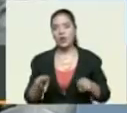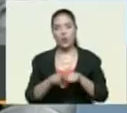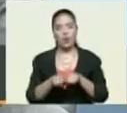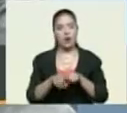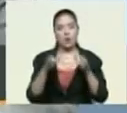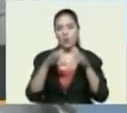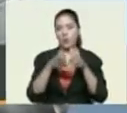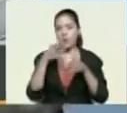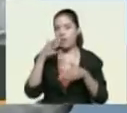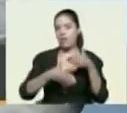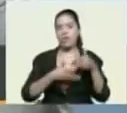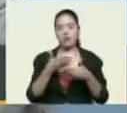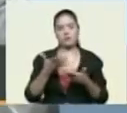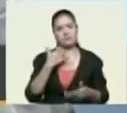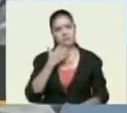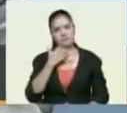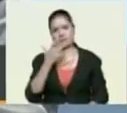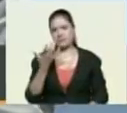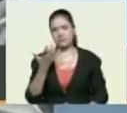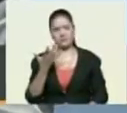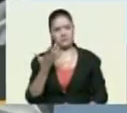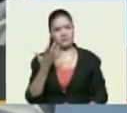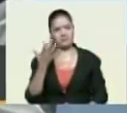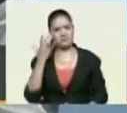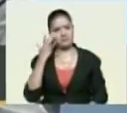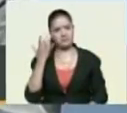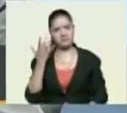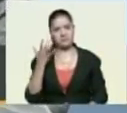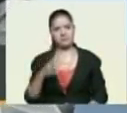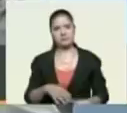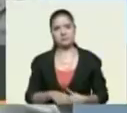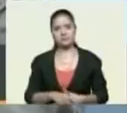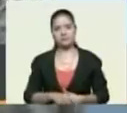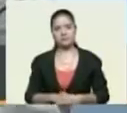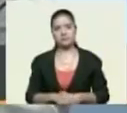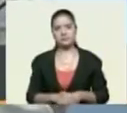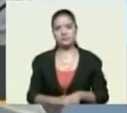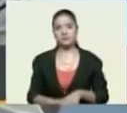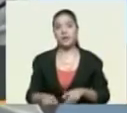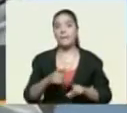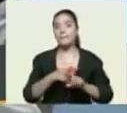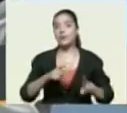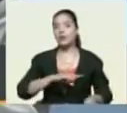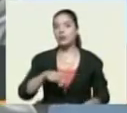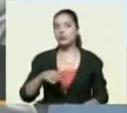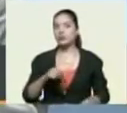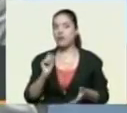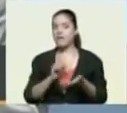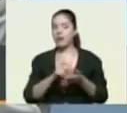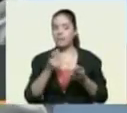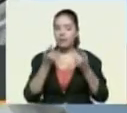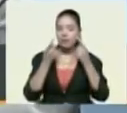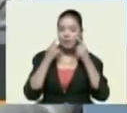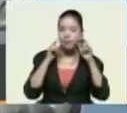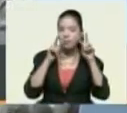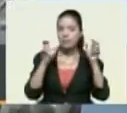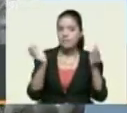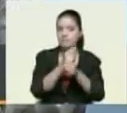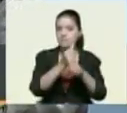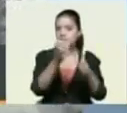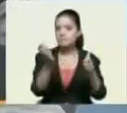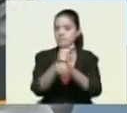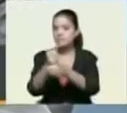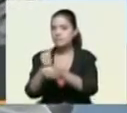mafia. Es un fenómeno incipiente, ¿verdad? Pero que nosotros rápidamente hemos detectado y